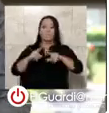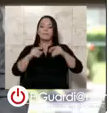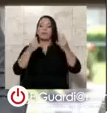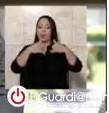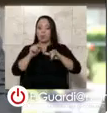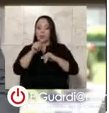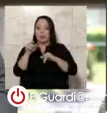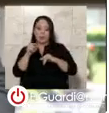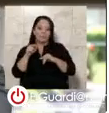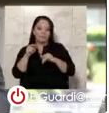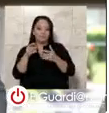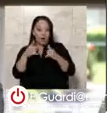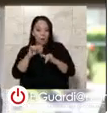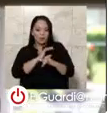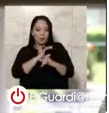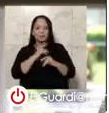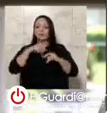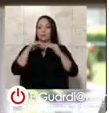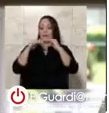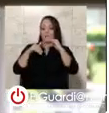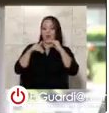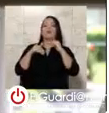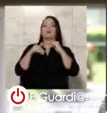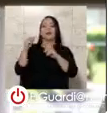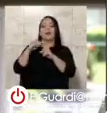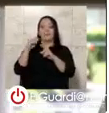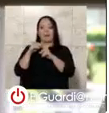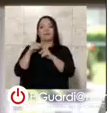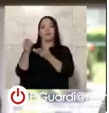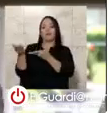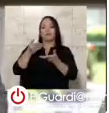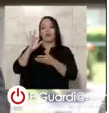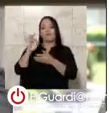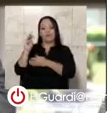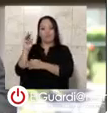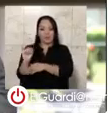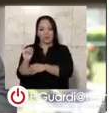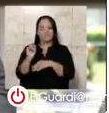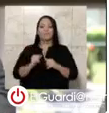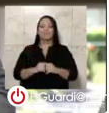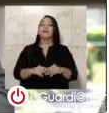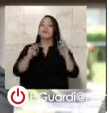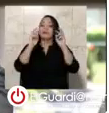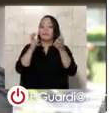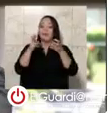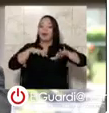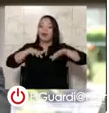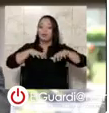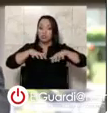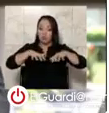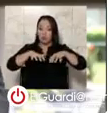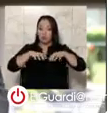esas características, estamos por debajo de la meta del Fondo Monetario Internacional. Y en lo que se refiere a las acciones